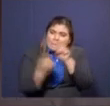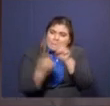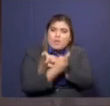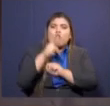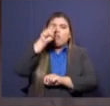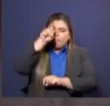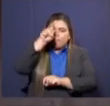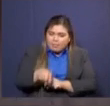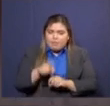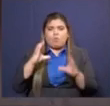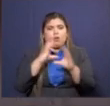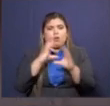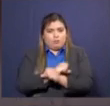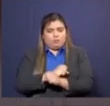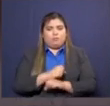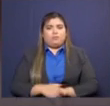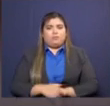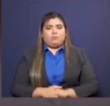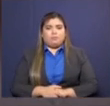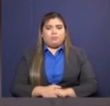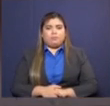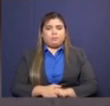ser cambiado.